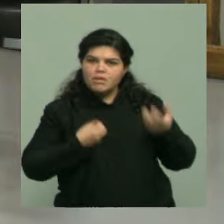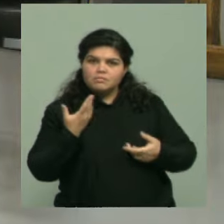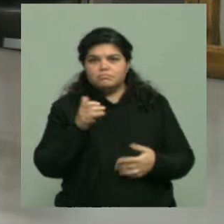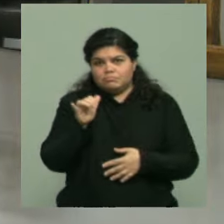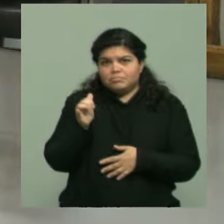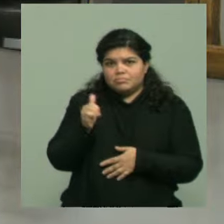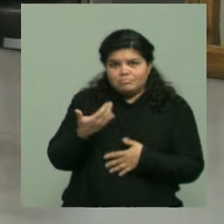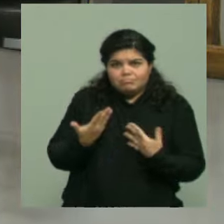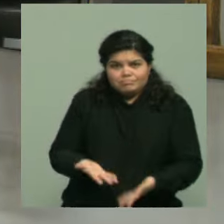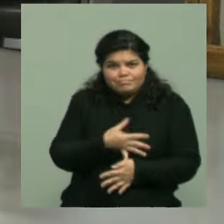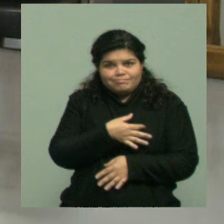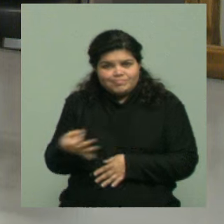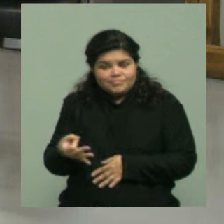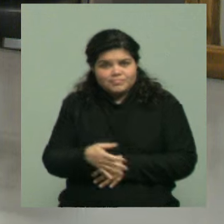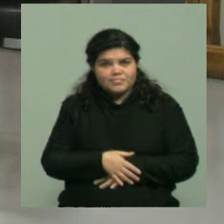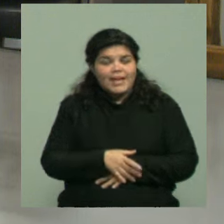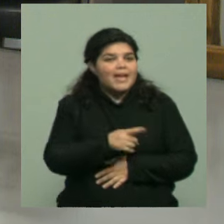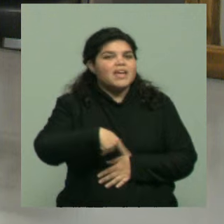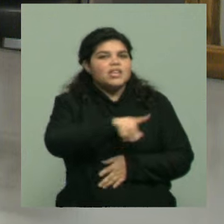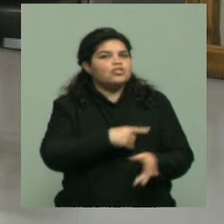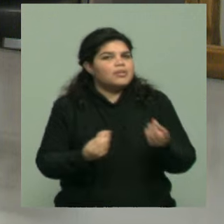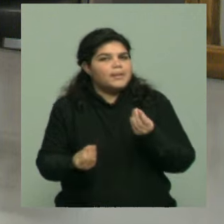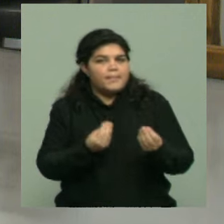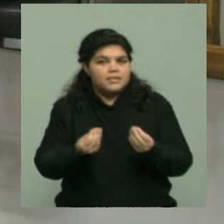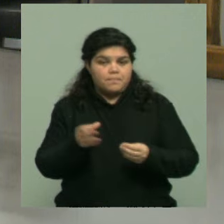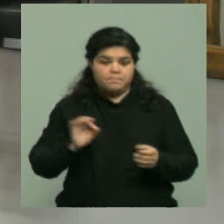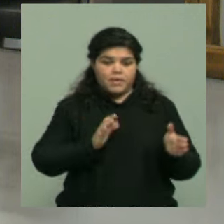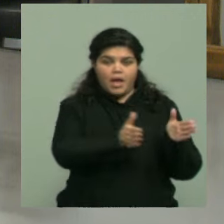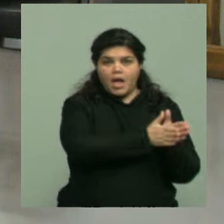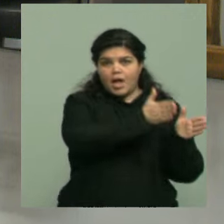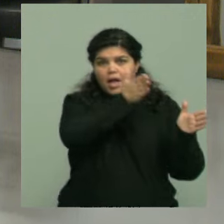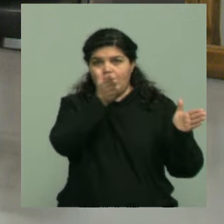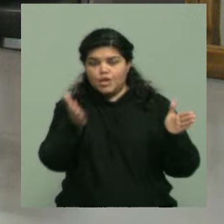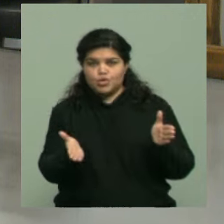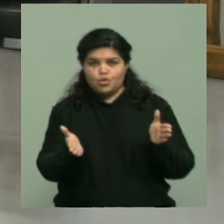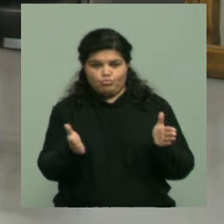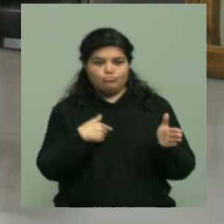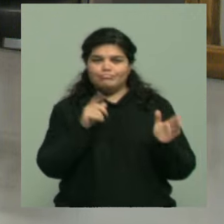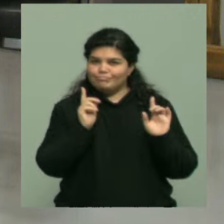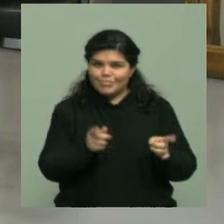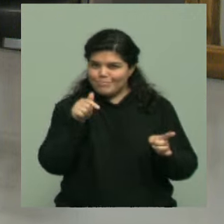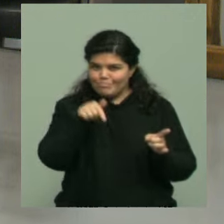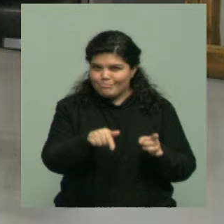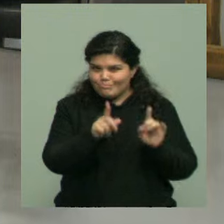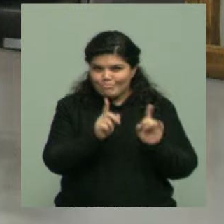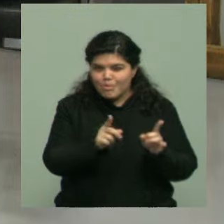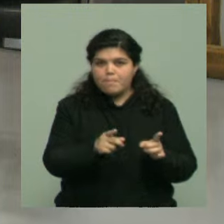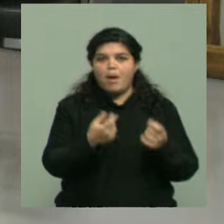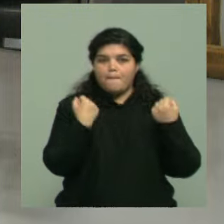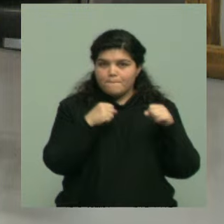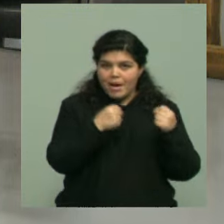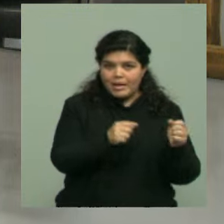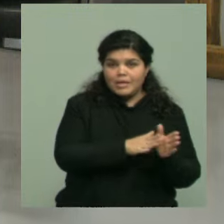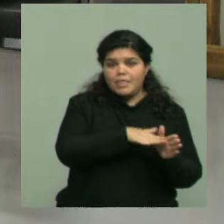muy bien. ¿Por qué? ¿Qué hacen ellos? Durante el año tienen una muestra, que es esta, y después tienen